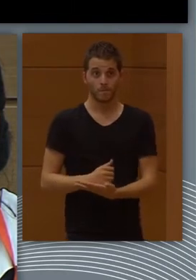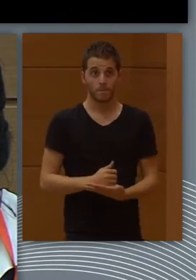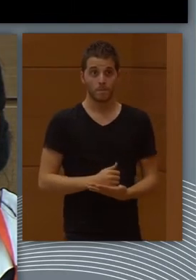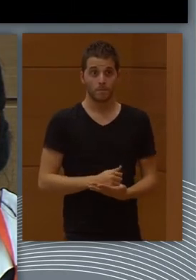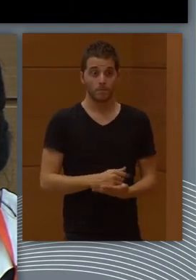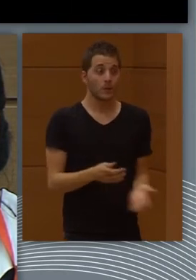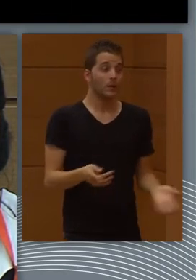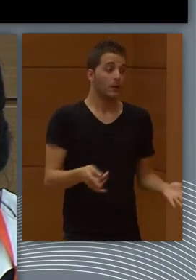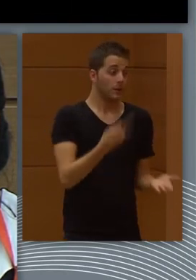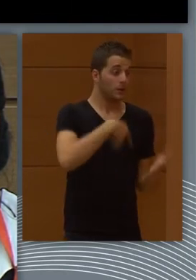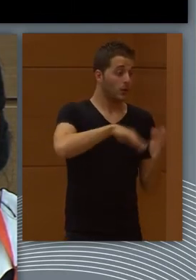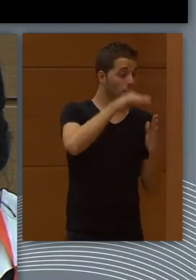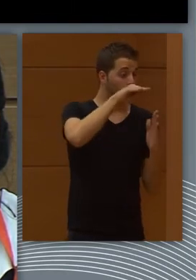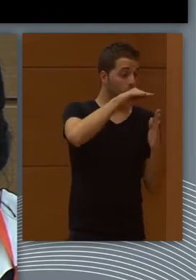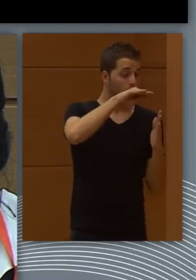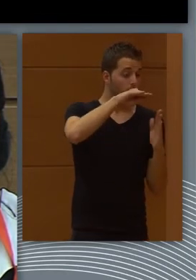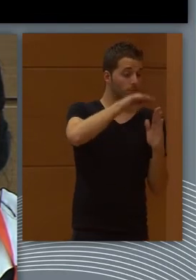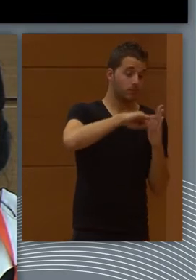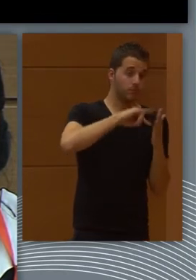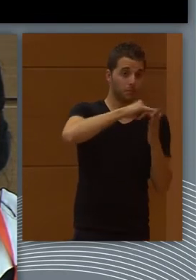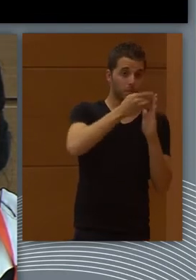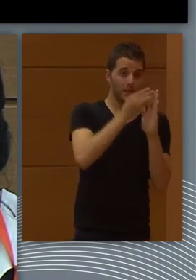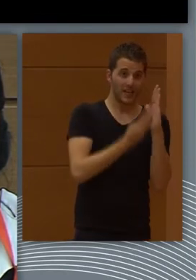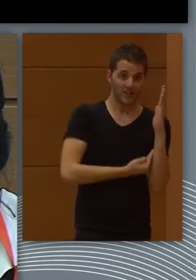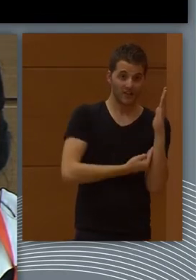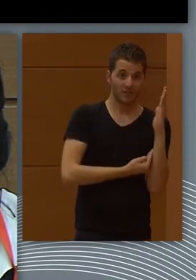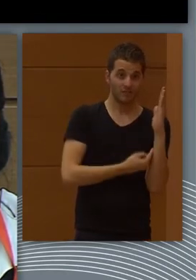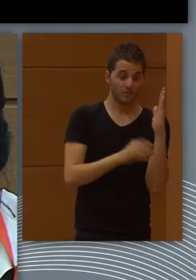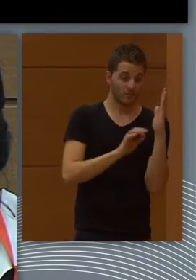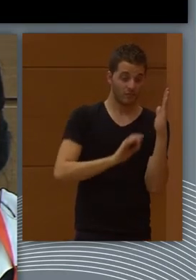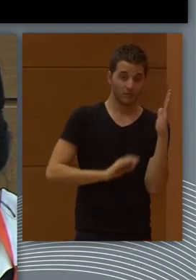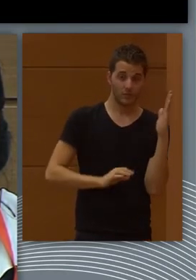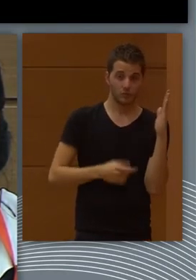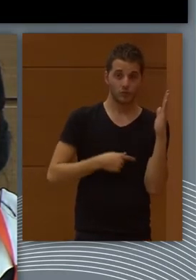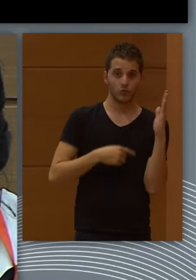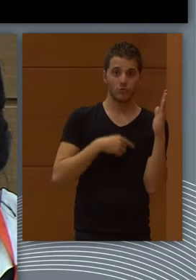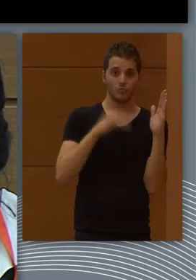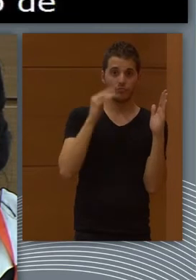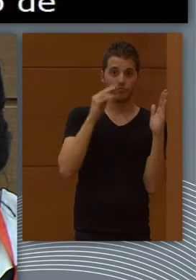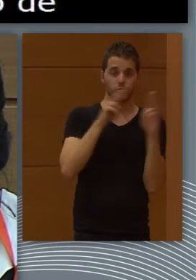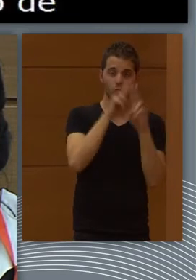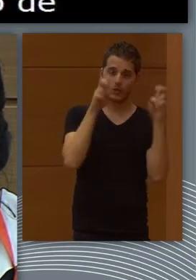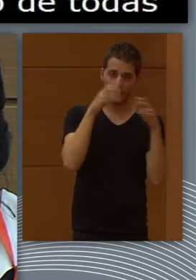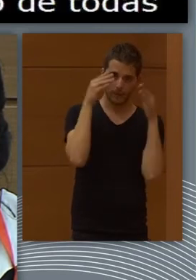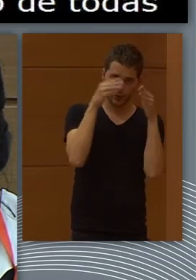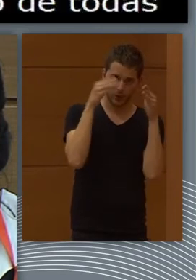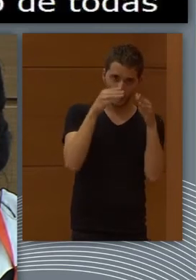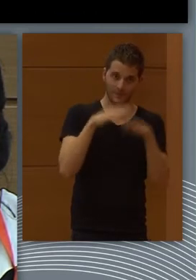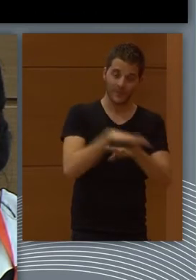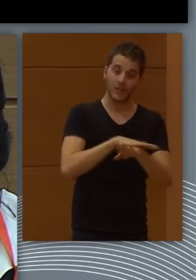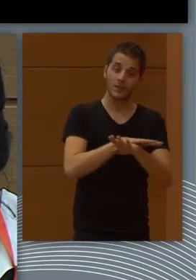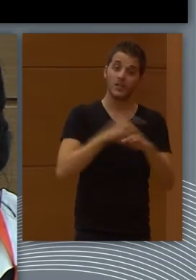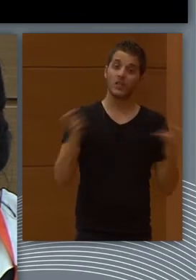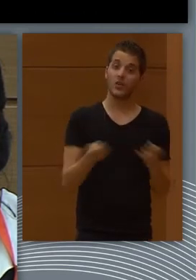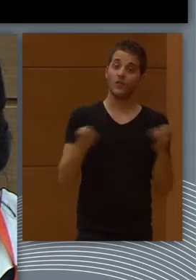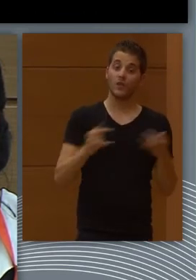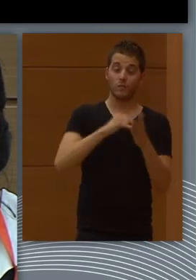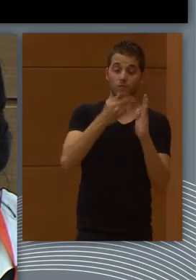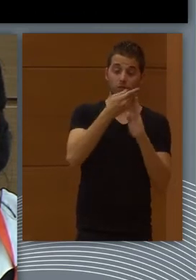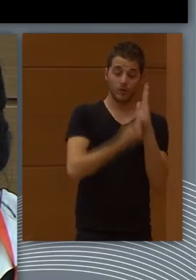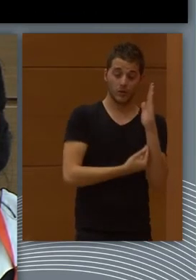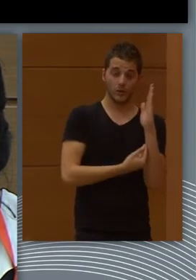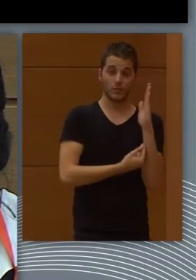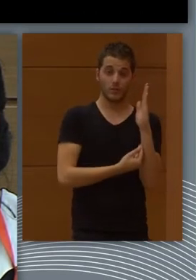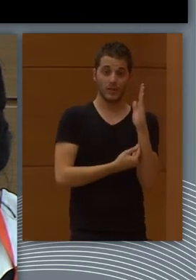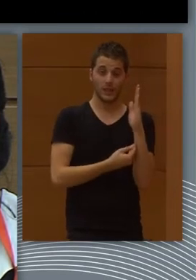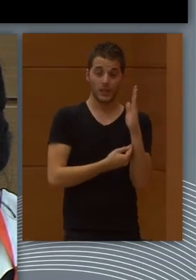Lo de los planificadores, yo de todas formas, mira, te voy a comentar un tema. El Ministerio de Fomento tiene un plan de